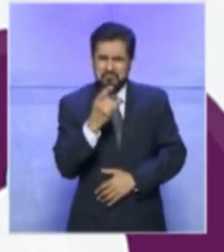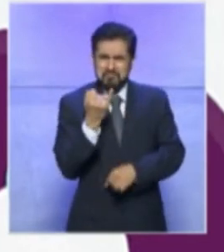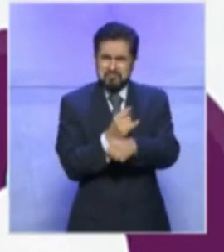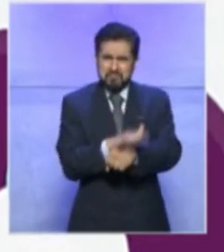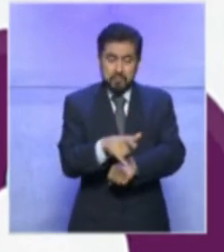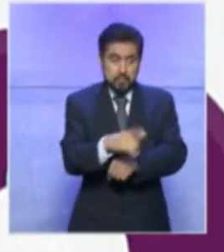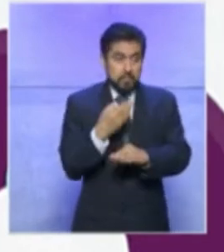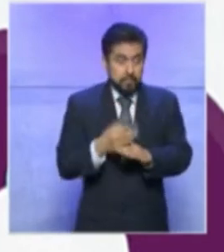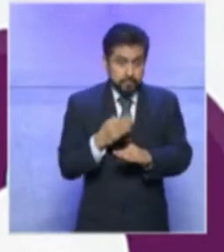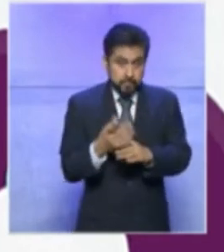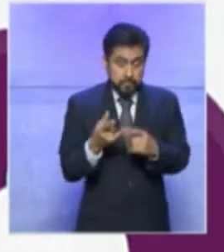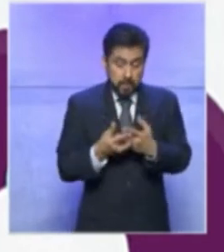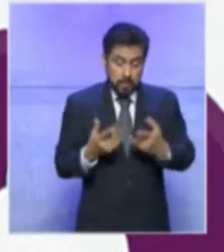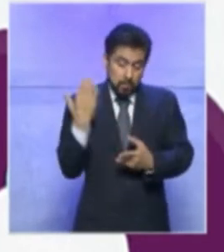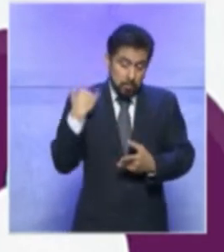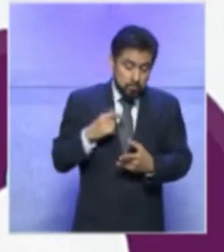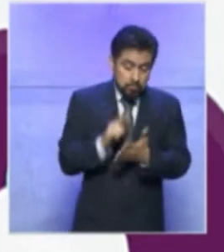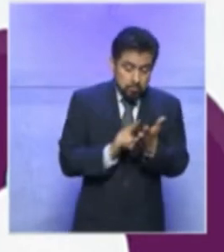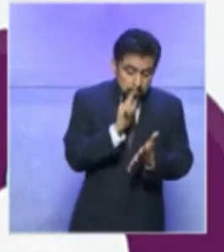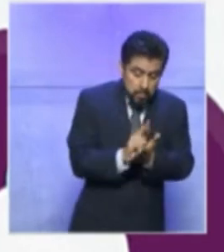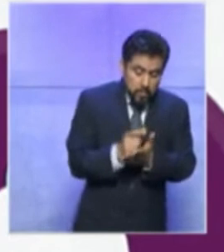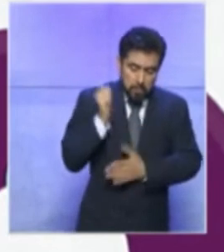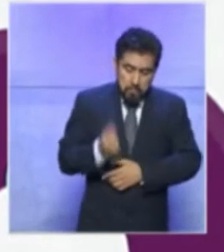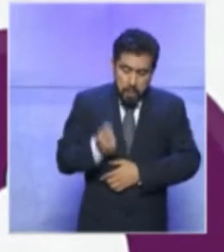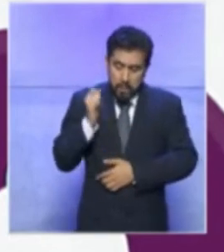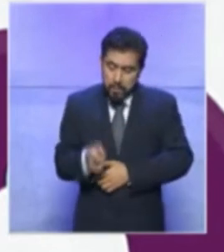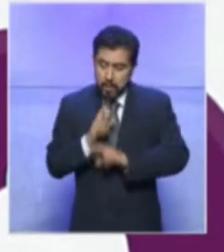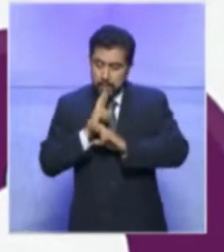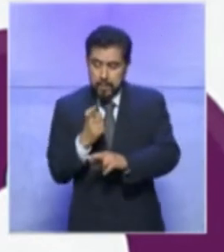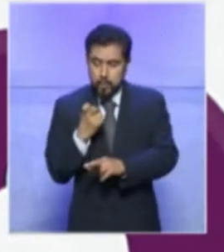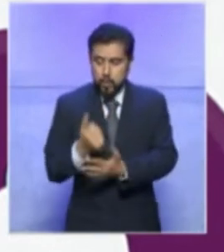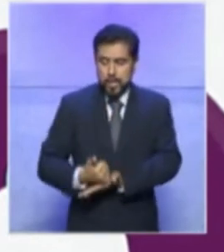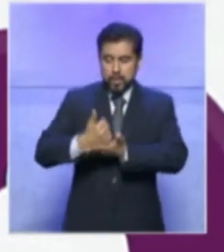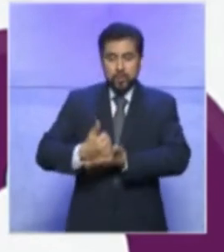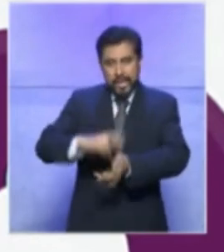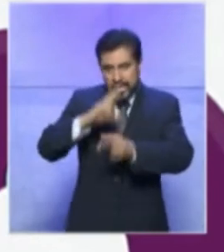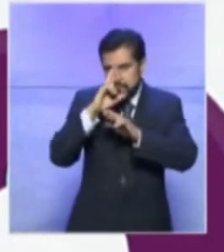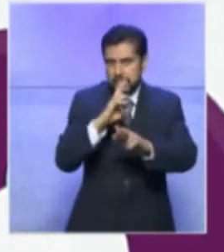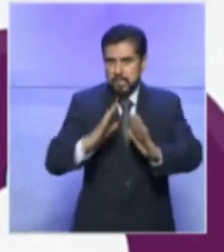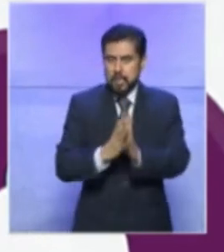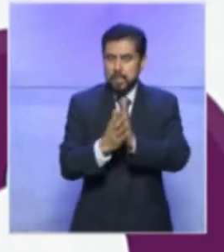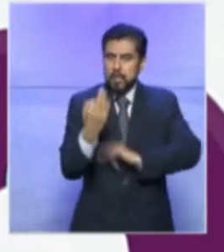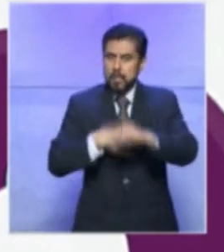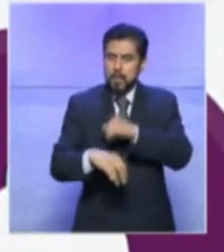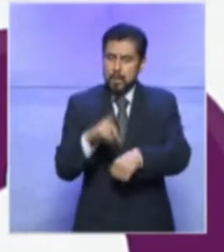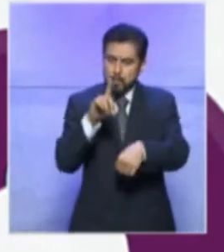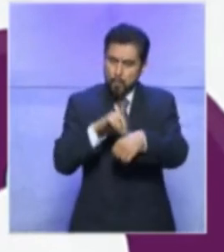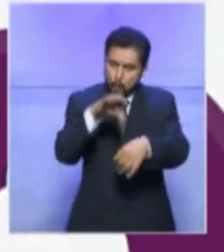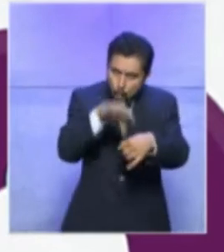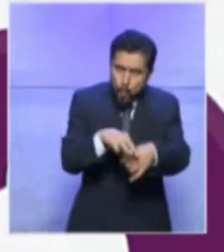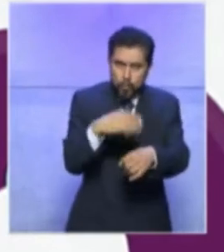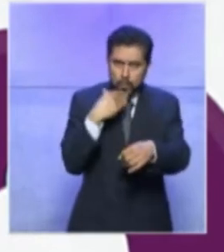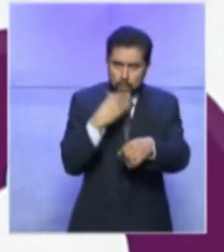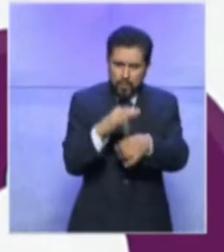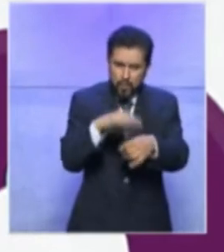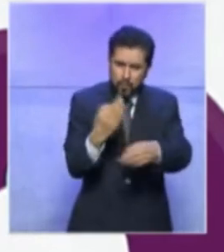aplicación de los precedentes judiciales en materia electoral es también una forma de respeto a la democracia. Para el sistema de justicia electoral, la